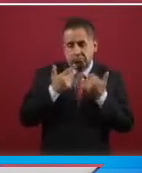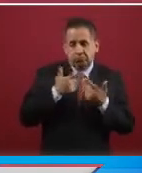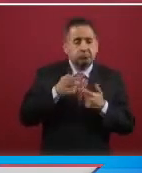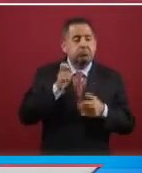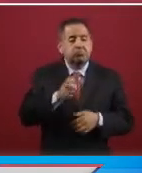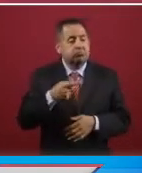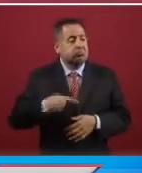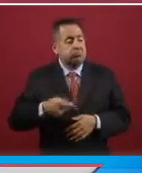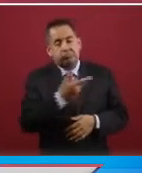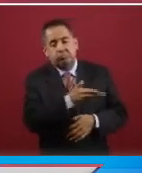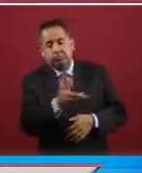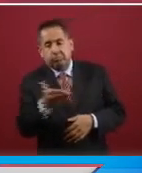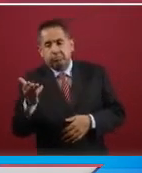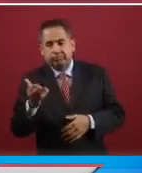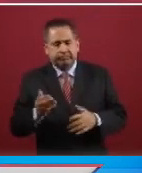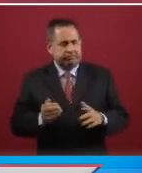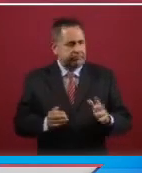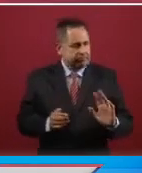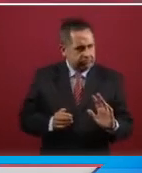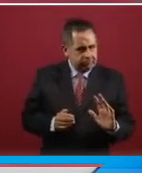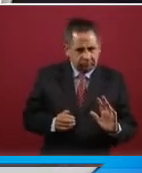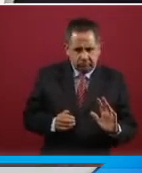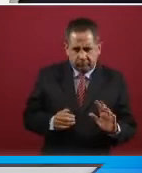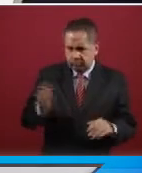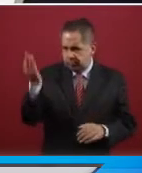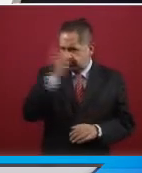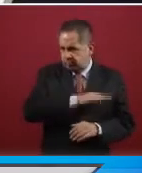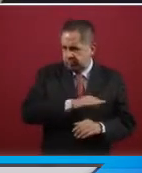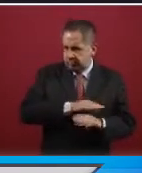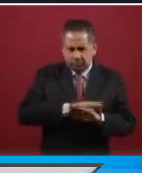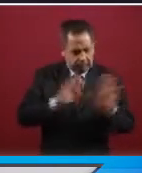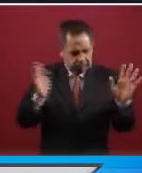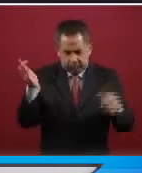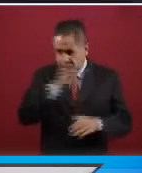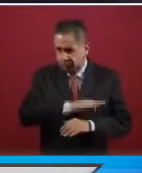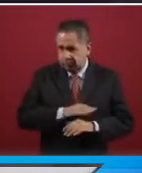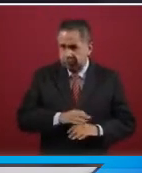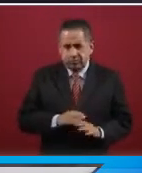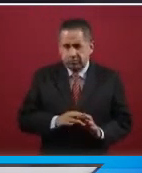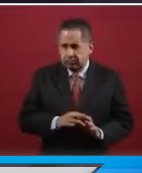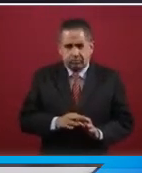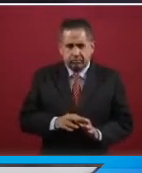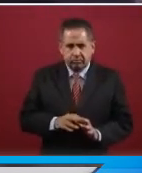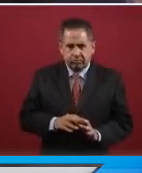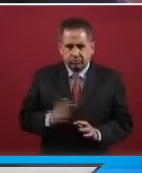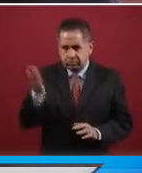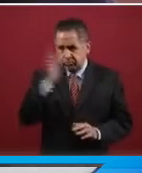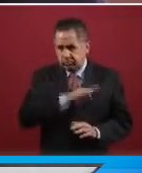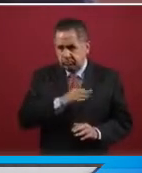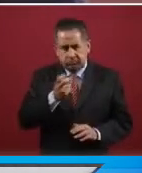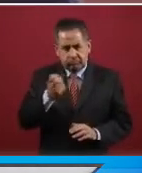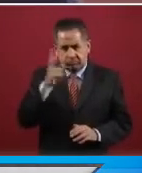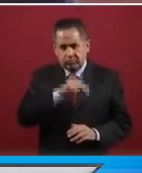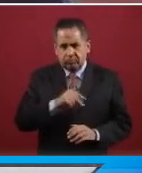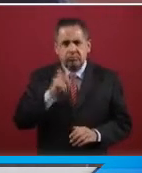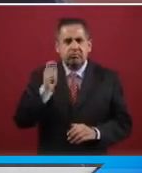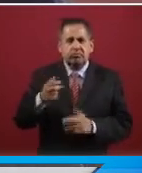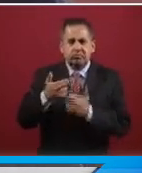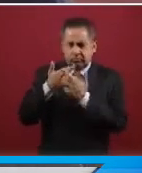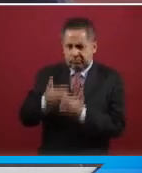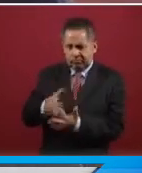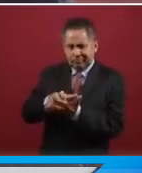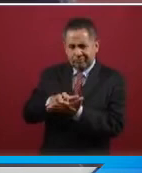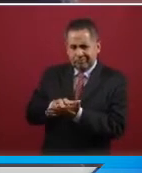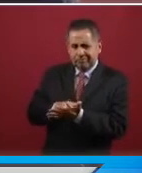gasten 60,000 millones de pesos en medios de publicidad, que 8 millones de adultos mayores tengan pensión, que 10 millones de estudiantes tengan una